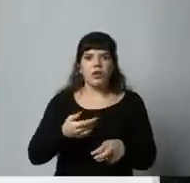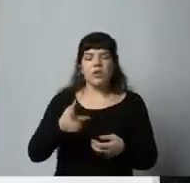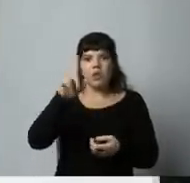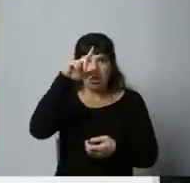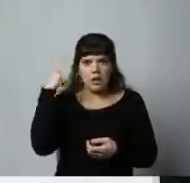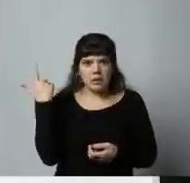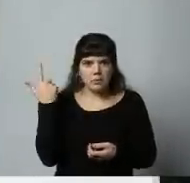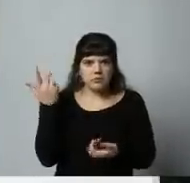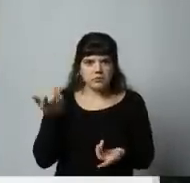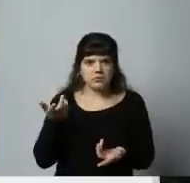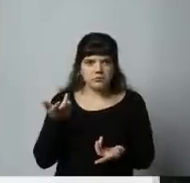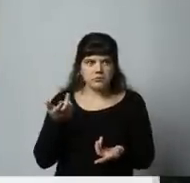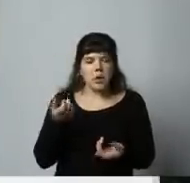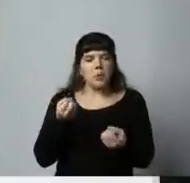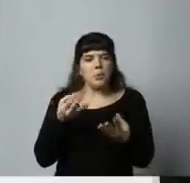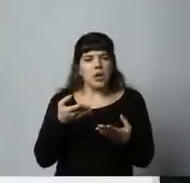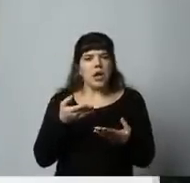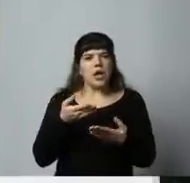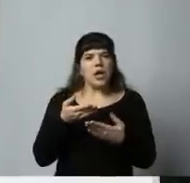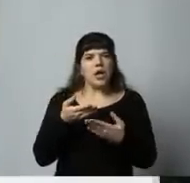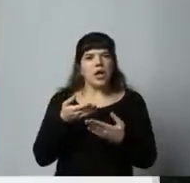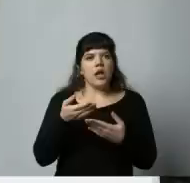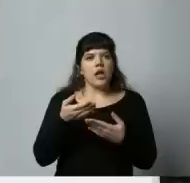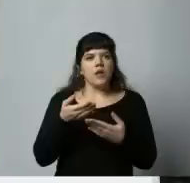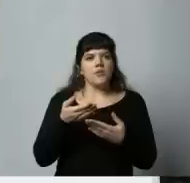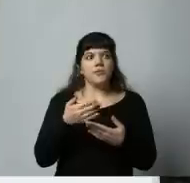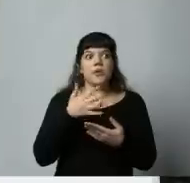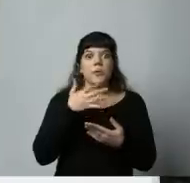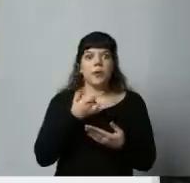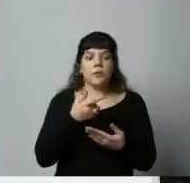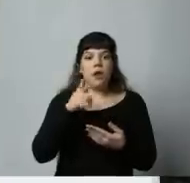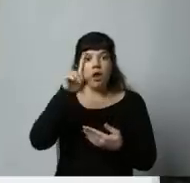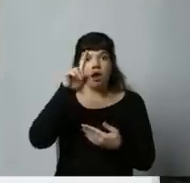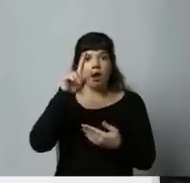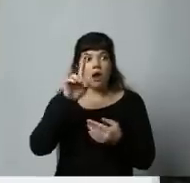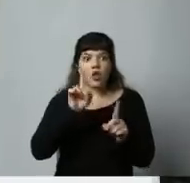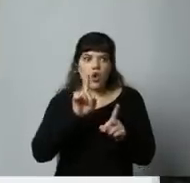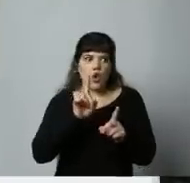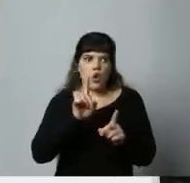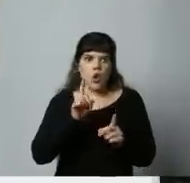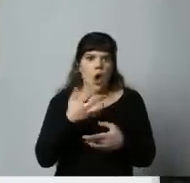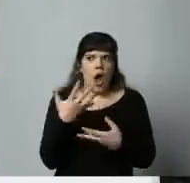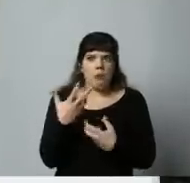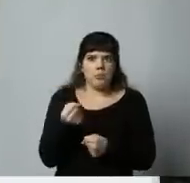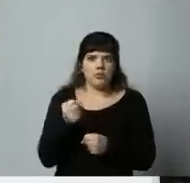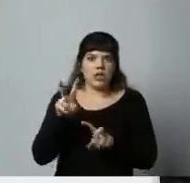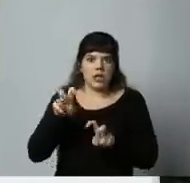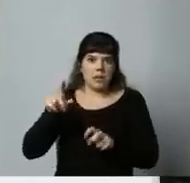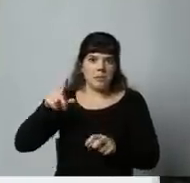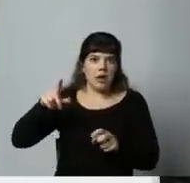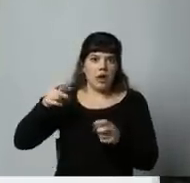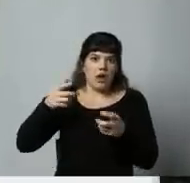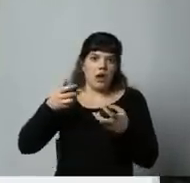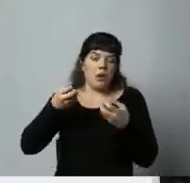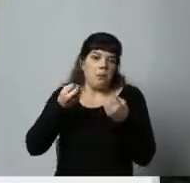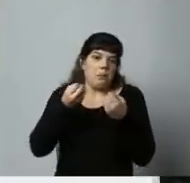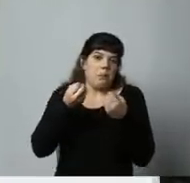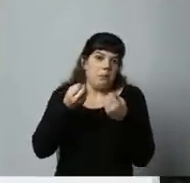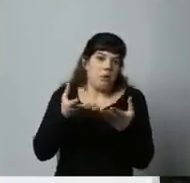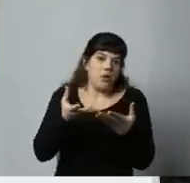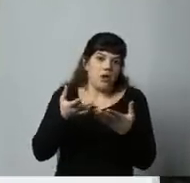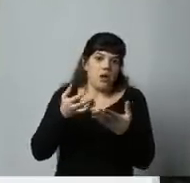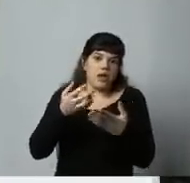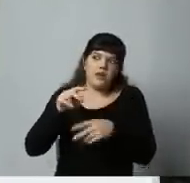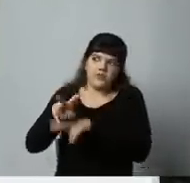de calle Pou cuando no salió este a respaldar la institucionalidad porque En definitiva el